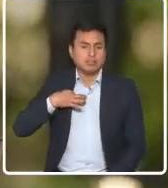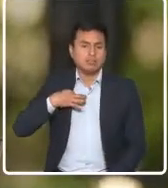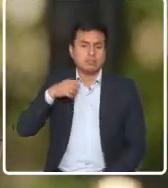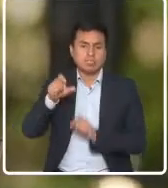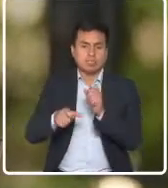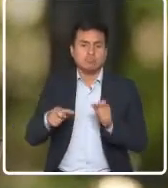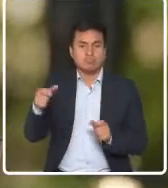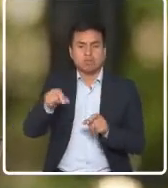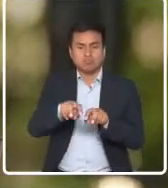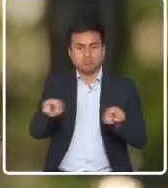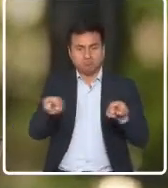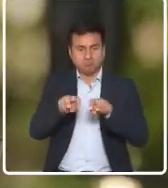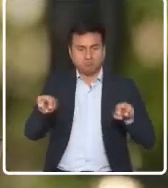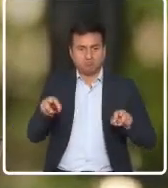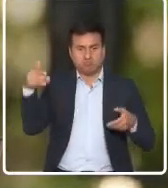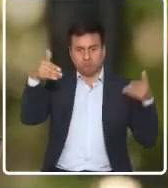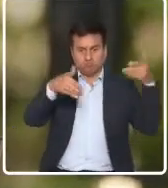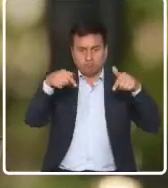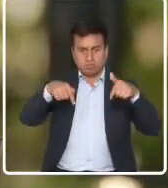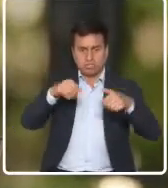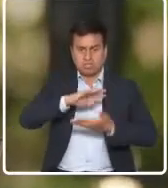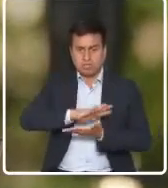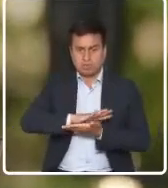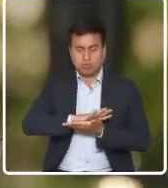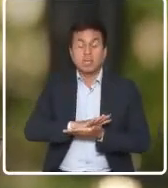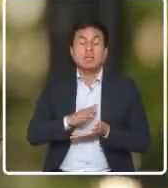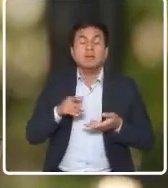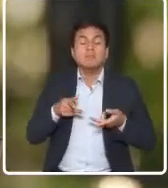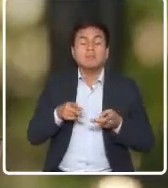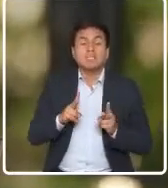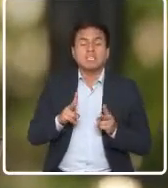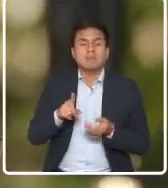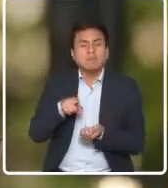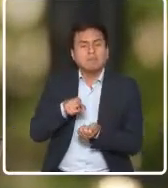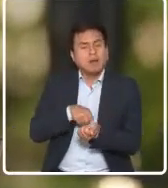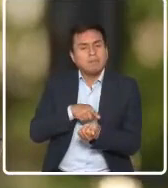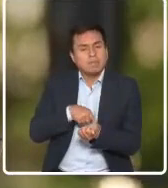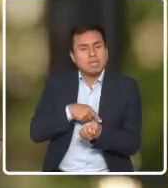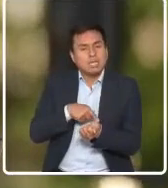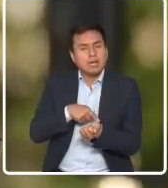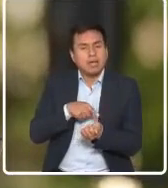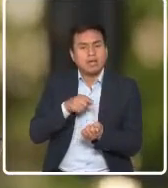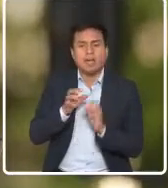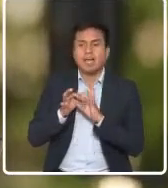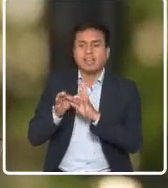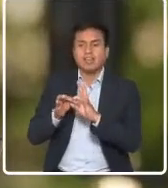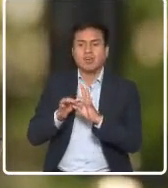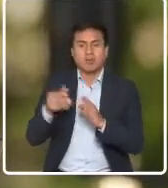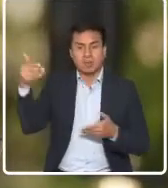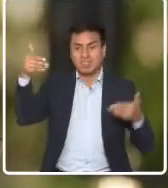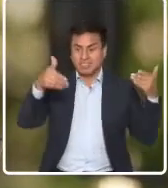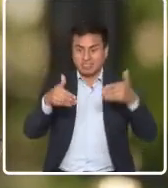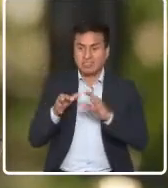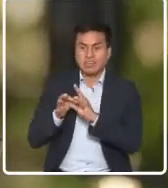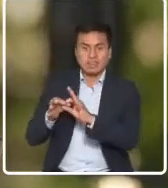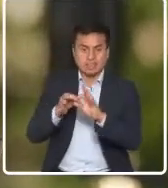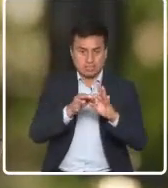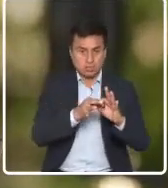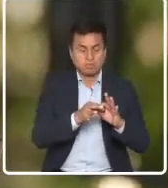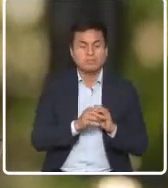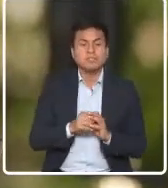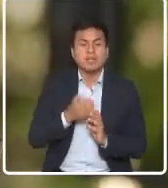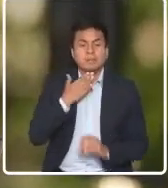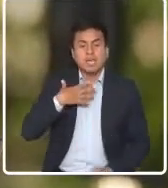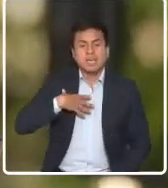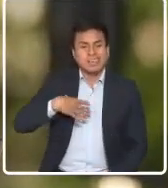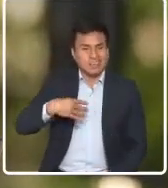ciudadanas presentes en esta ceremonia, les permita a las familias, a quienes agradezco su presencia, a